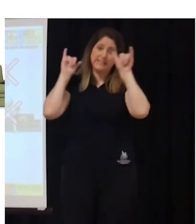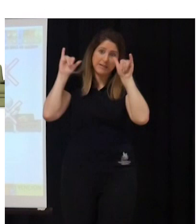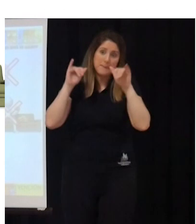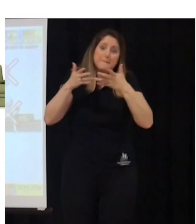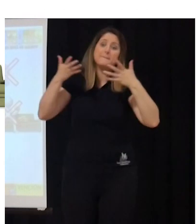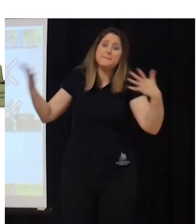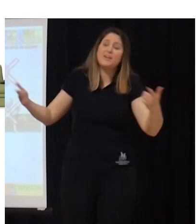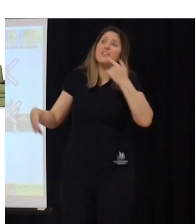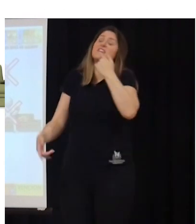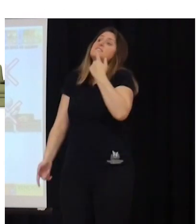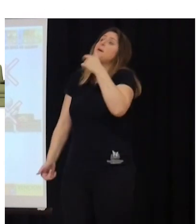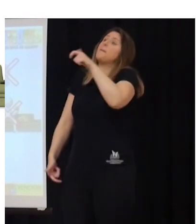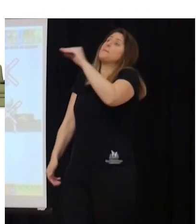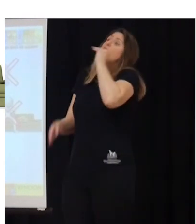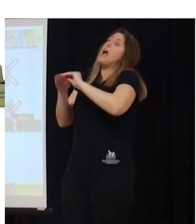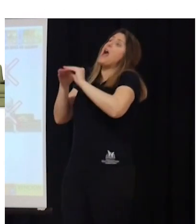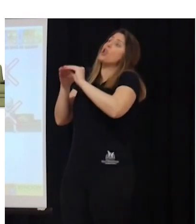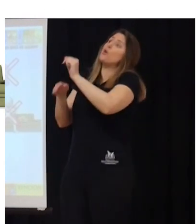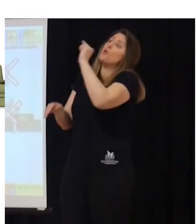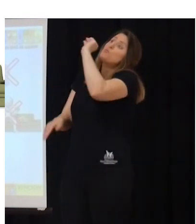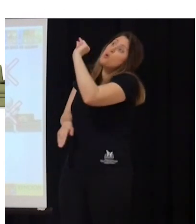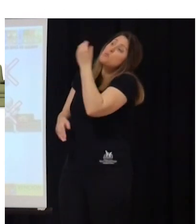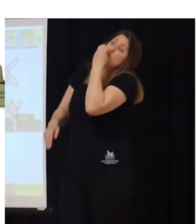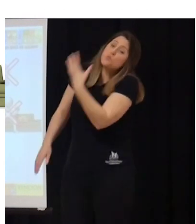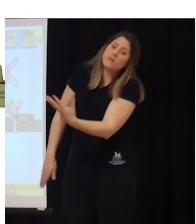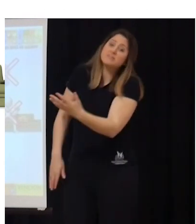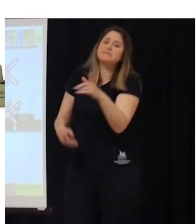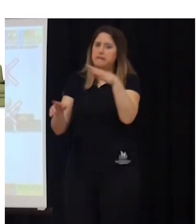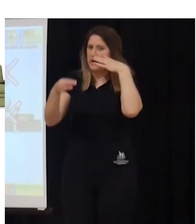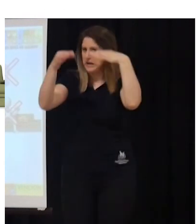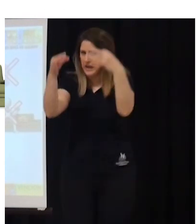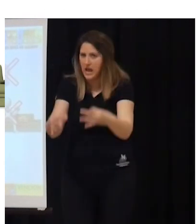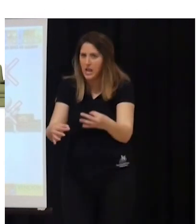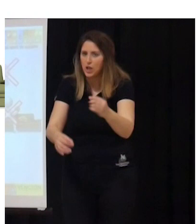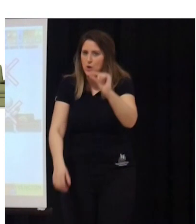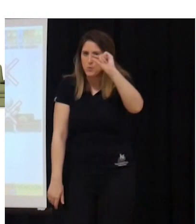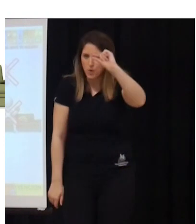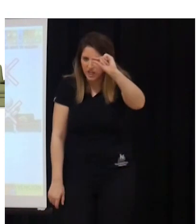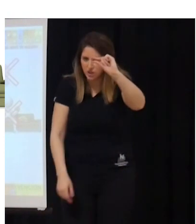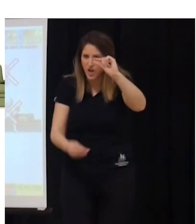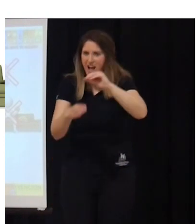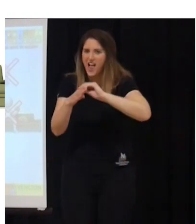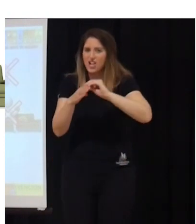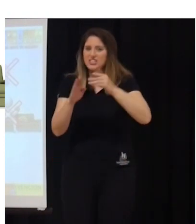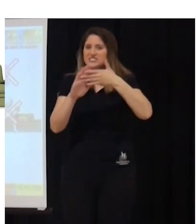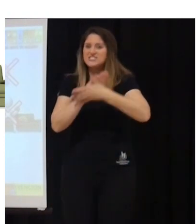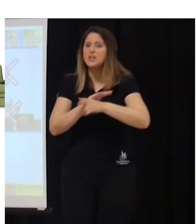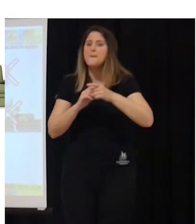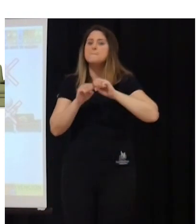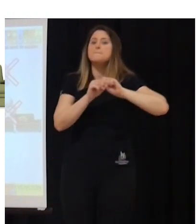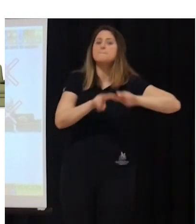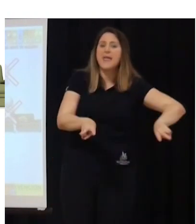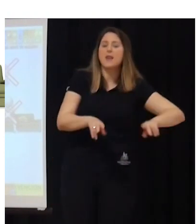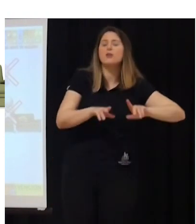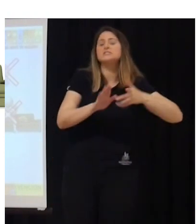que poquito alcohol es bueno, sabemos que en realidad es poquito alcohol, es menos malo que